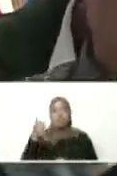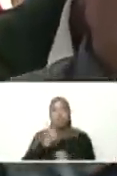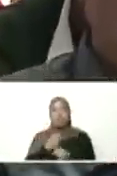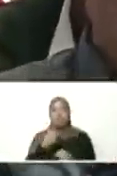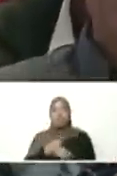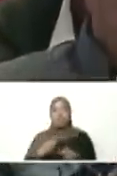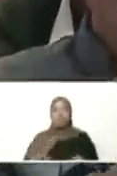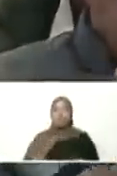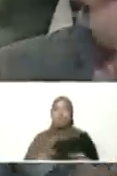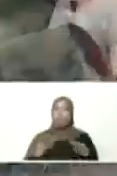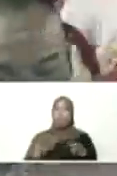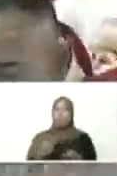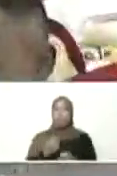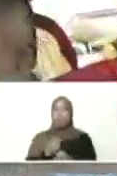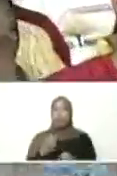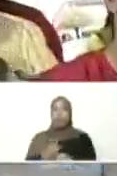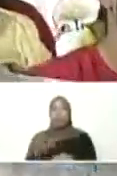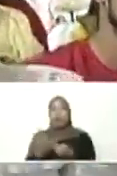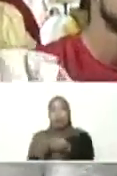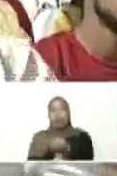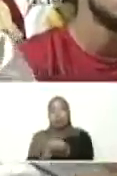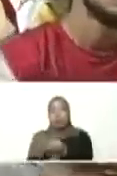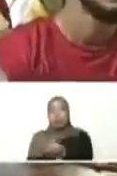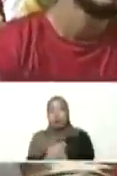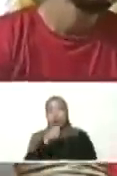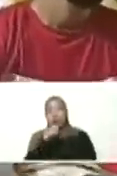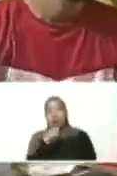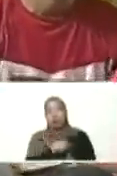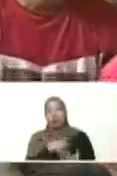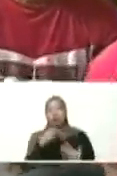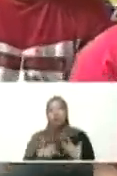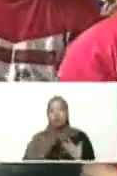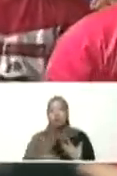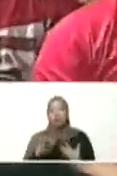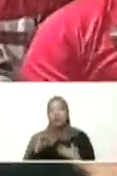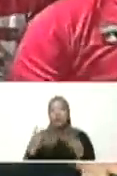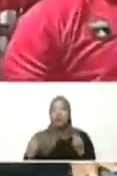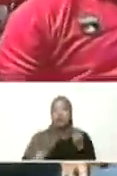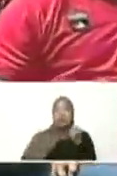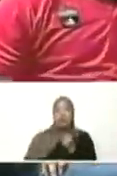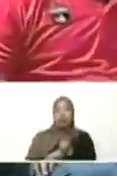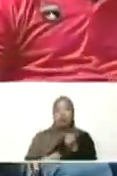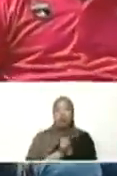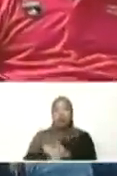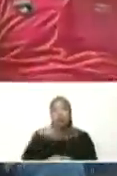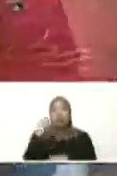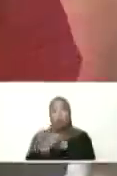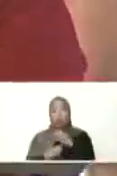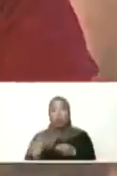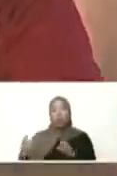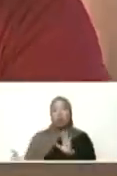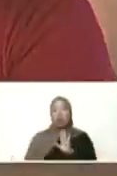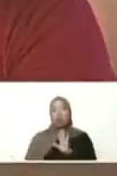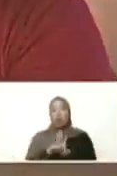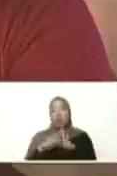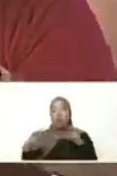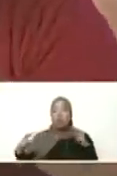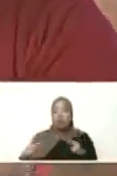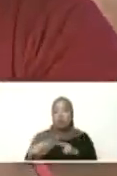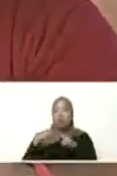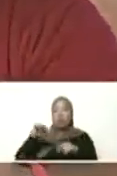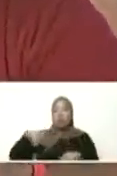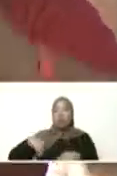valores, la solidaridad entre hermanos y hermanas, bueno, prevalezca, presidente. Tenemos mucho aporte que hacerle a esas leyes. Ojalá pueda haber un encuentro con